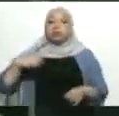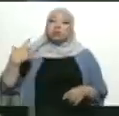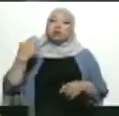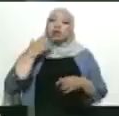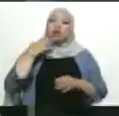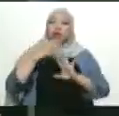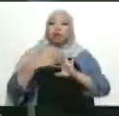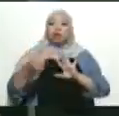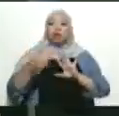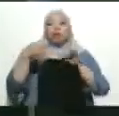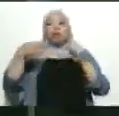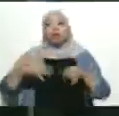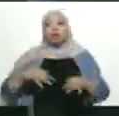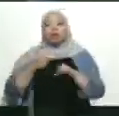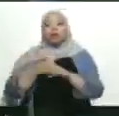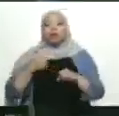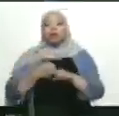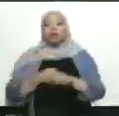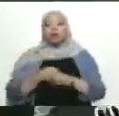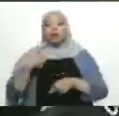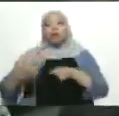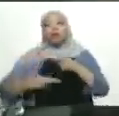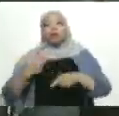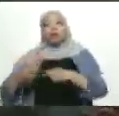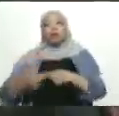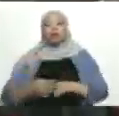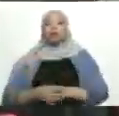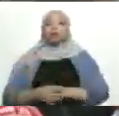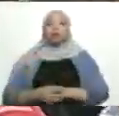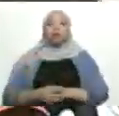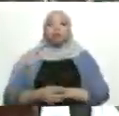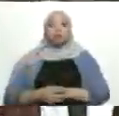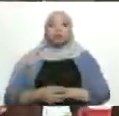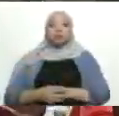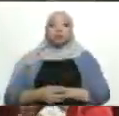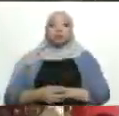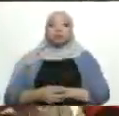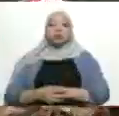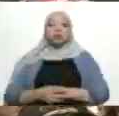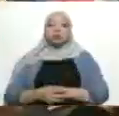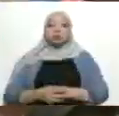ejemplo como debe hacer todo revolucionario. Mi compatriota,